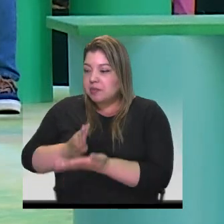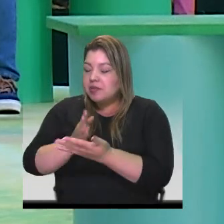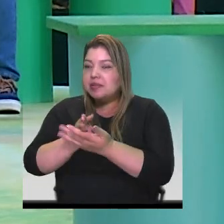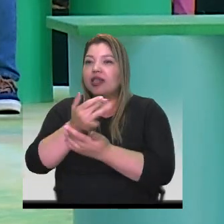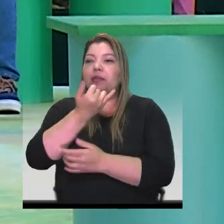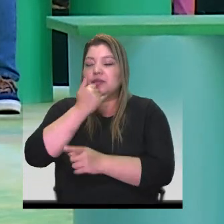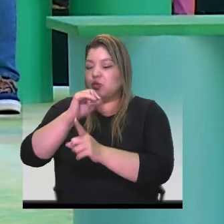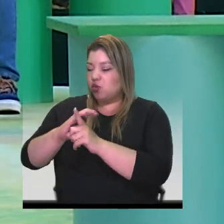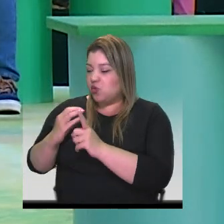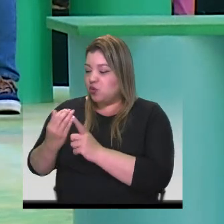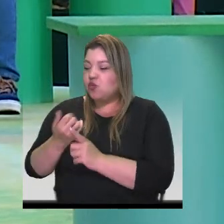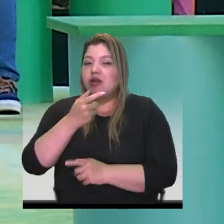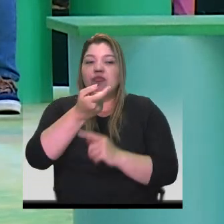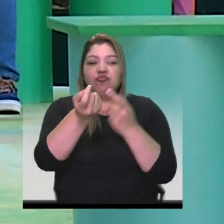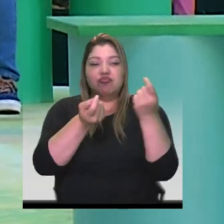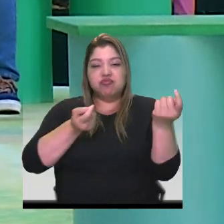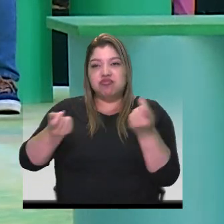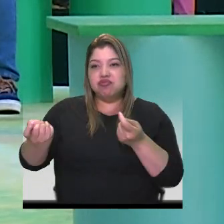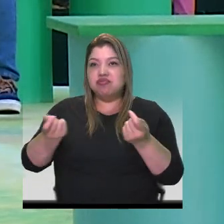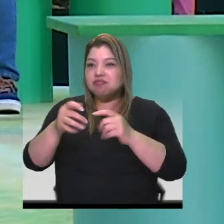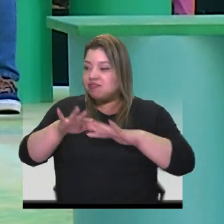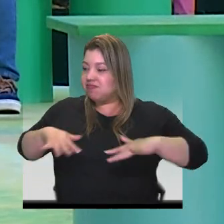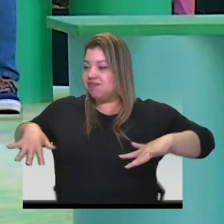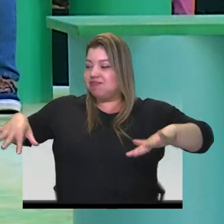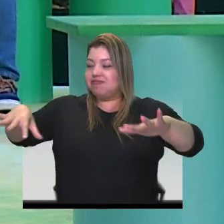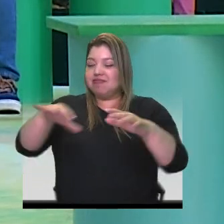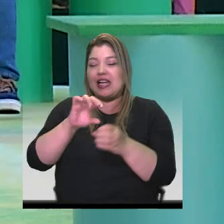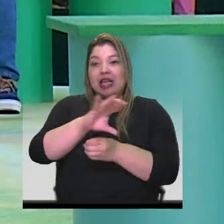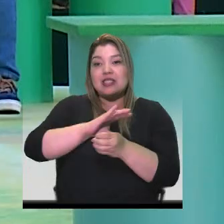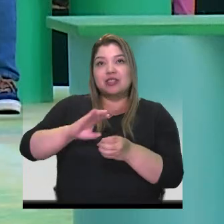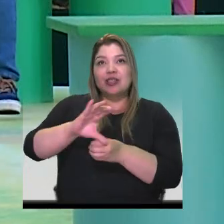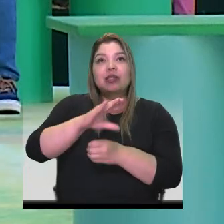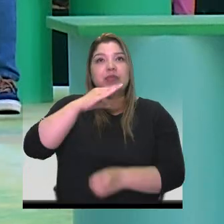están alrededor de nuestras ciudades?